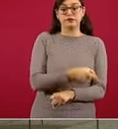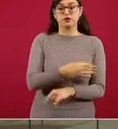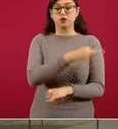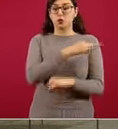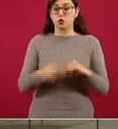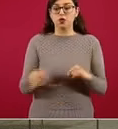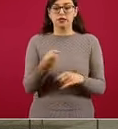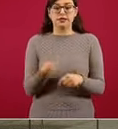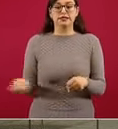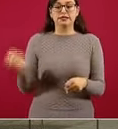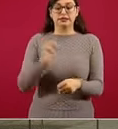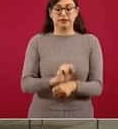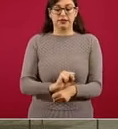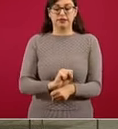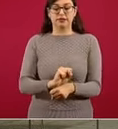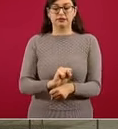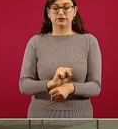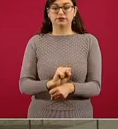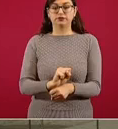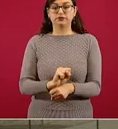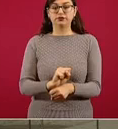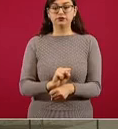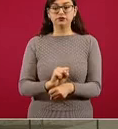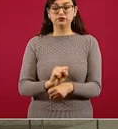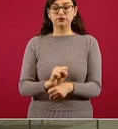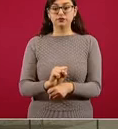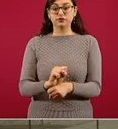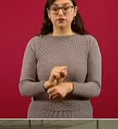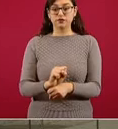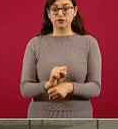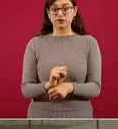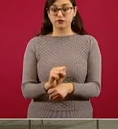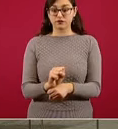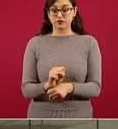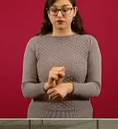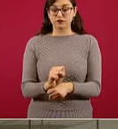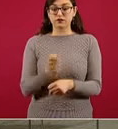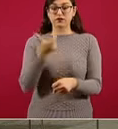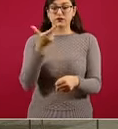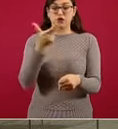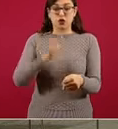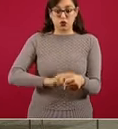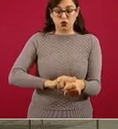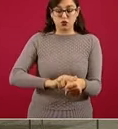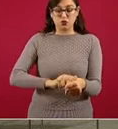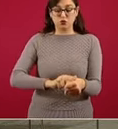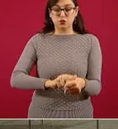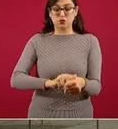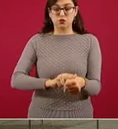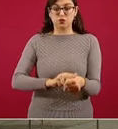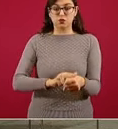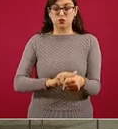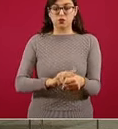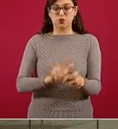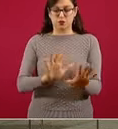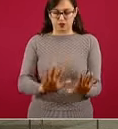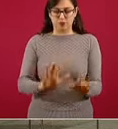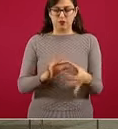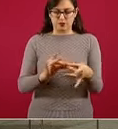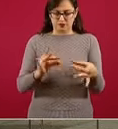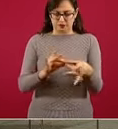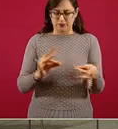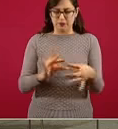Esto es de la semana con respecto, esto de hospitalización es justo, y aquí déjame nada